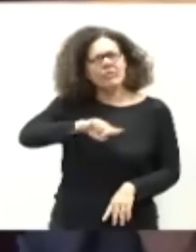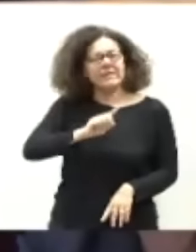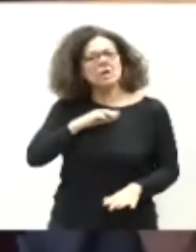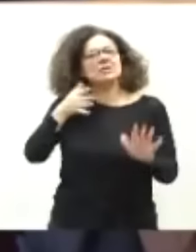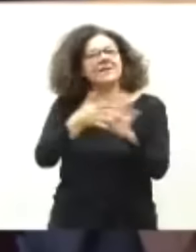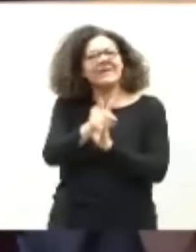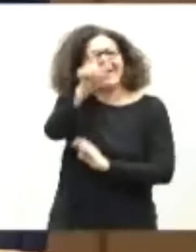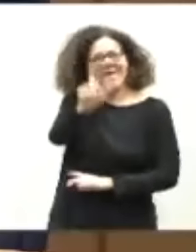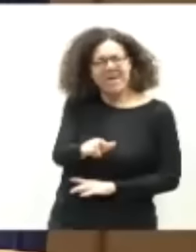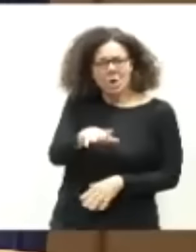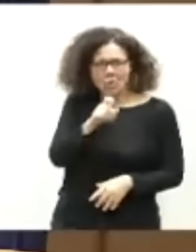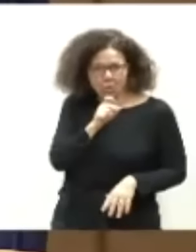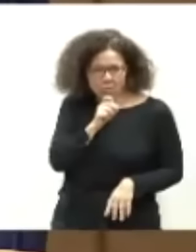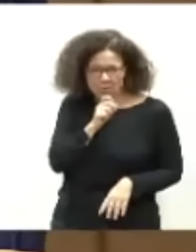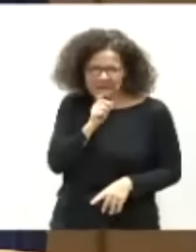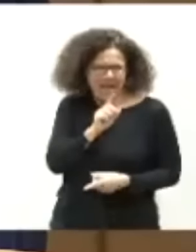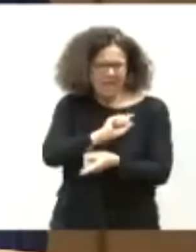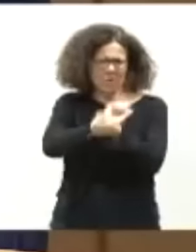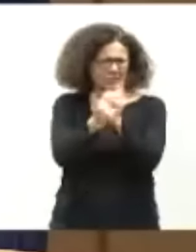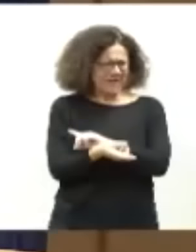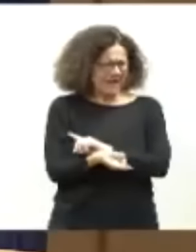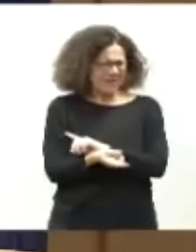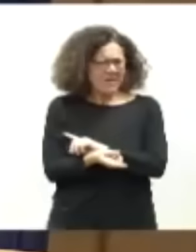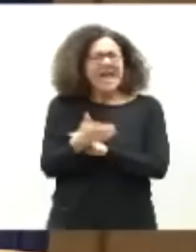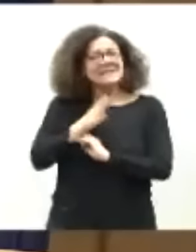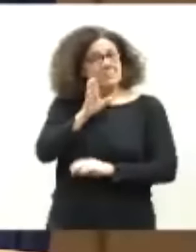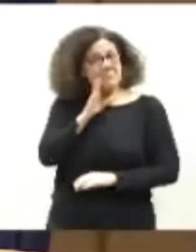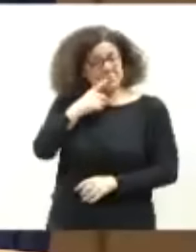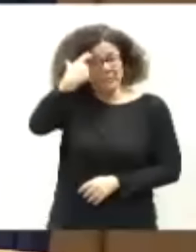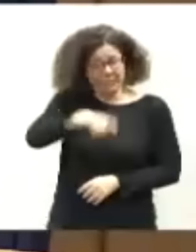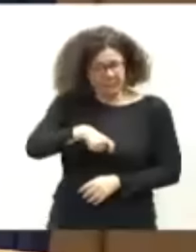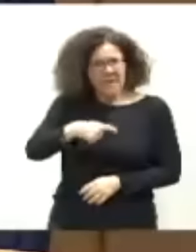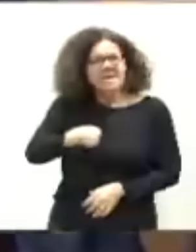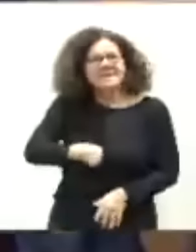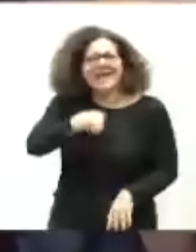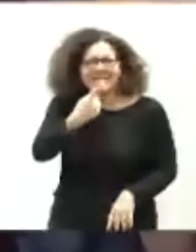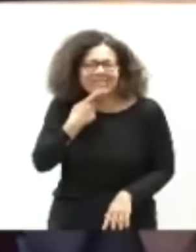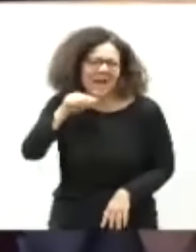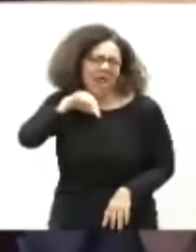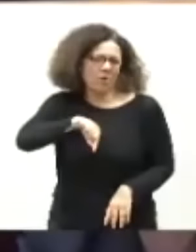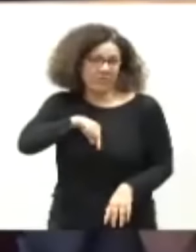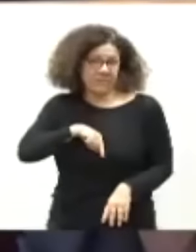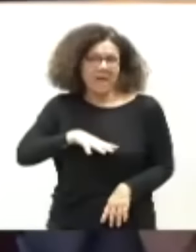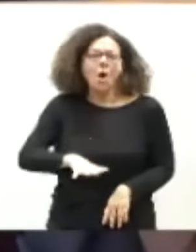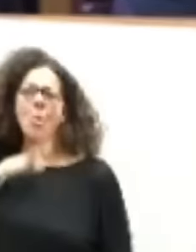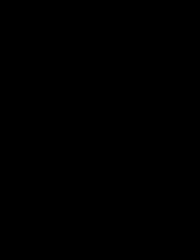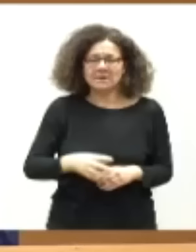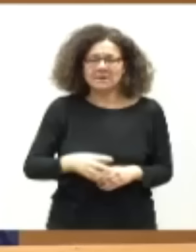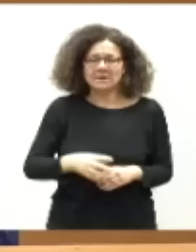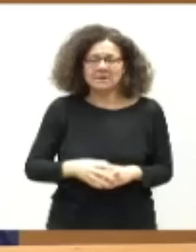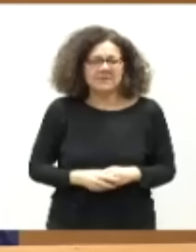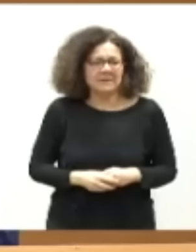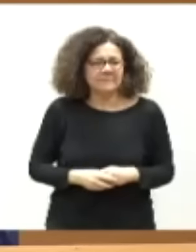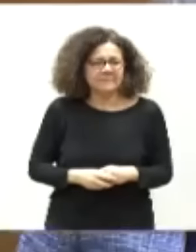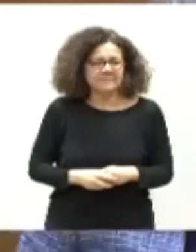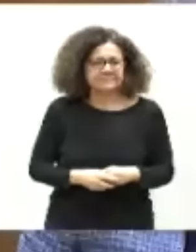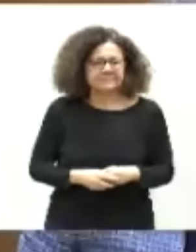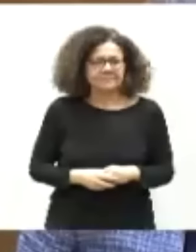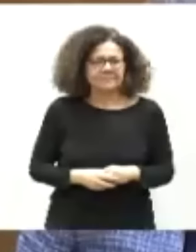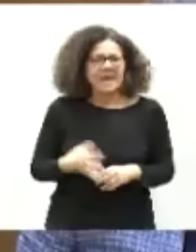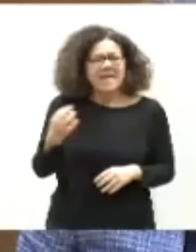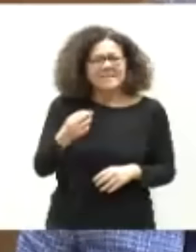del individuo, sino que, al contrario, es el propio ser el que determina la conciencia. De ahí su dogmatismo y sectarismo. Señor Camps, tiene